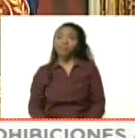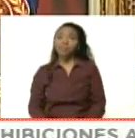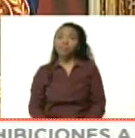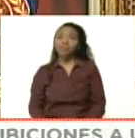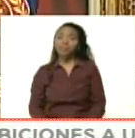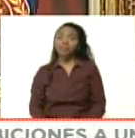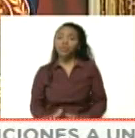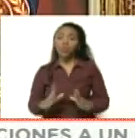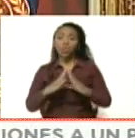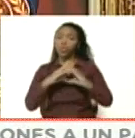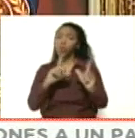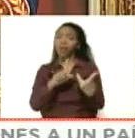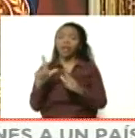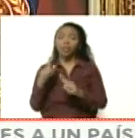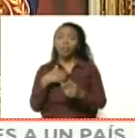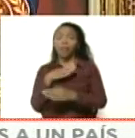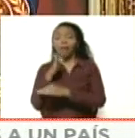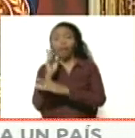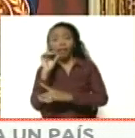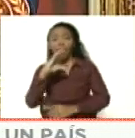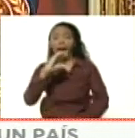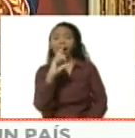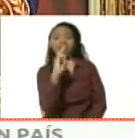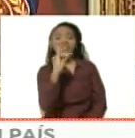Estaba todo listo para ir a California, pero llegó Trump.